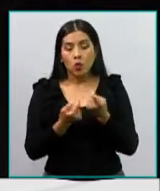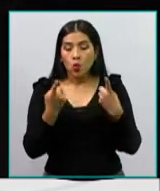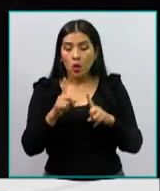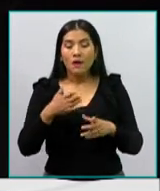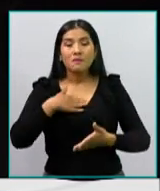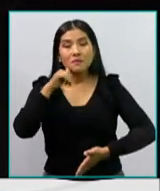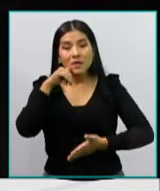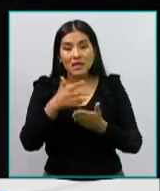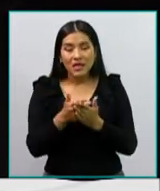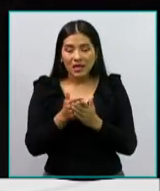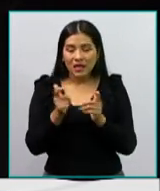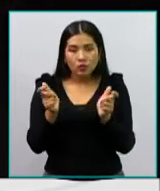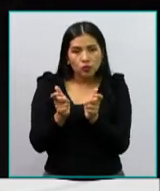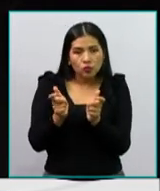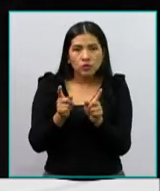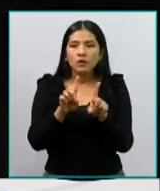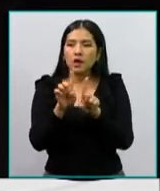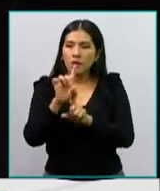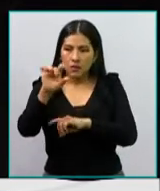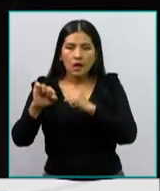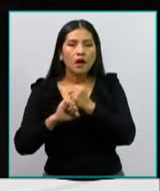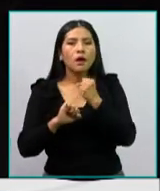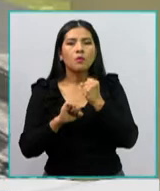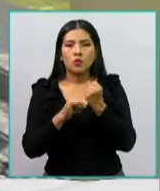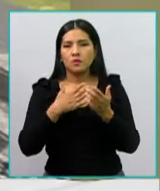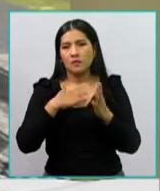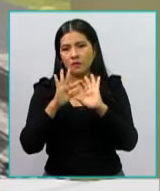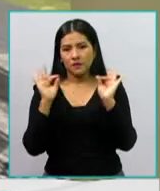han sabido sostenerme también en eso.